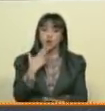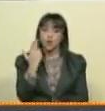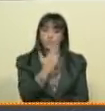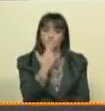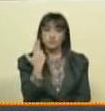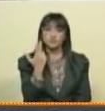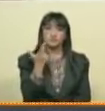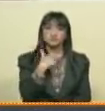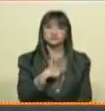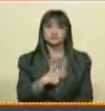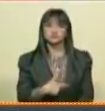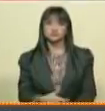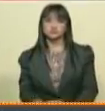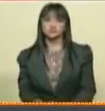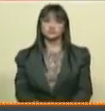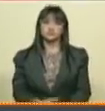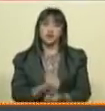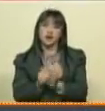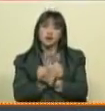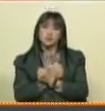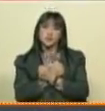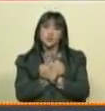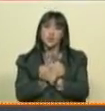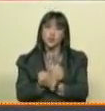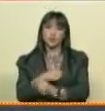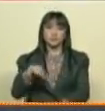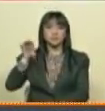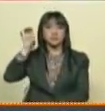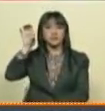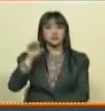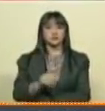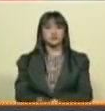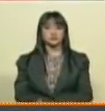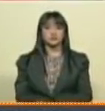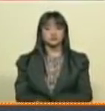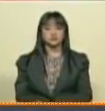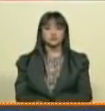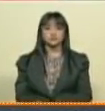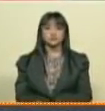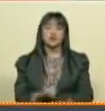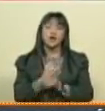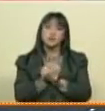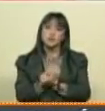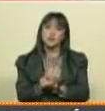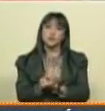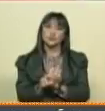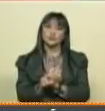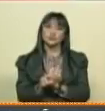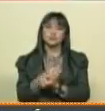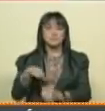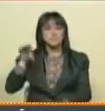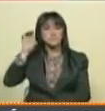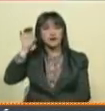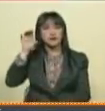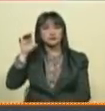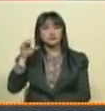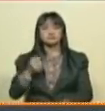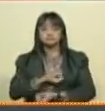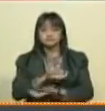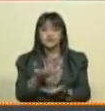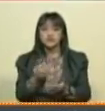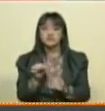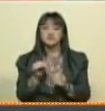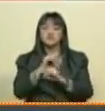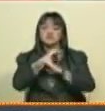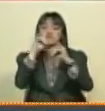compromiso de amor patrio, de amor por la patria. Y les deseamos una feliz